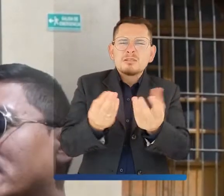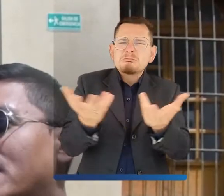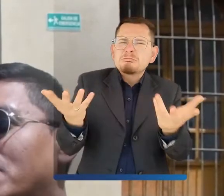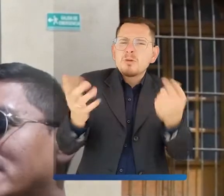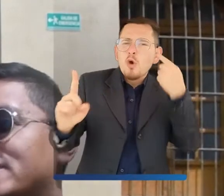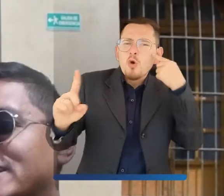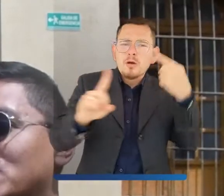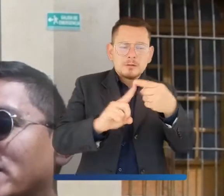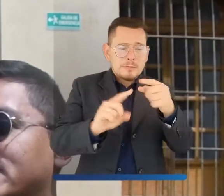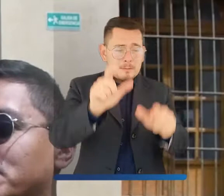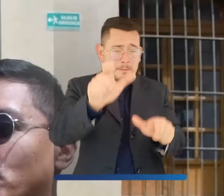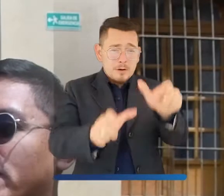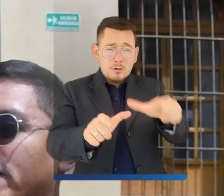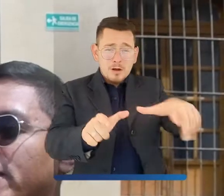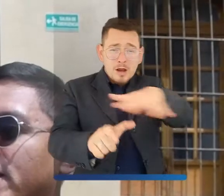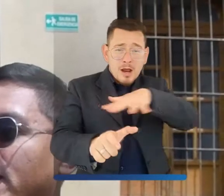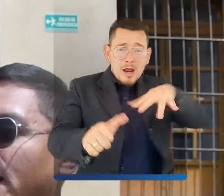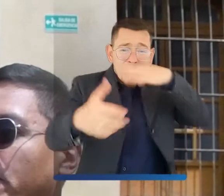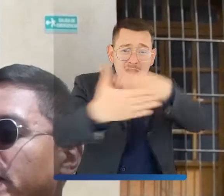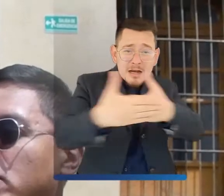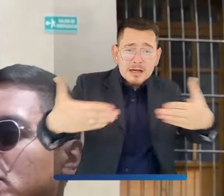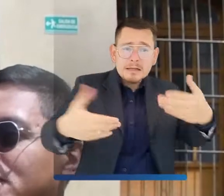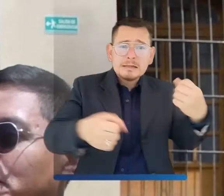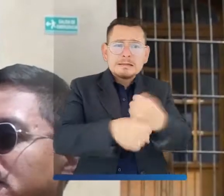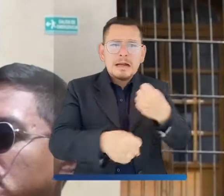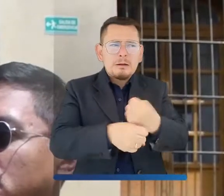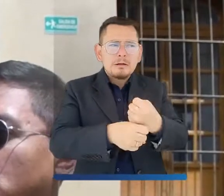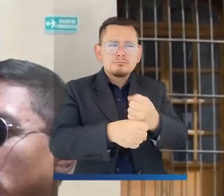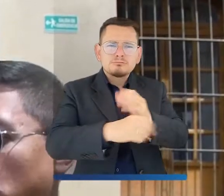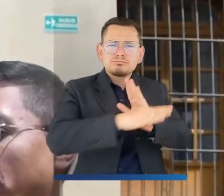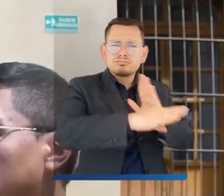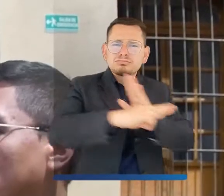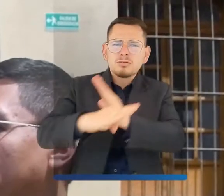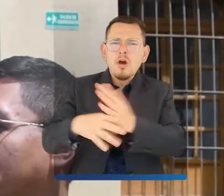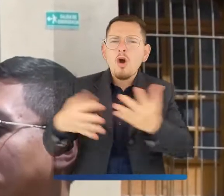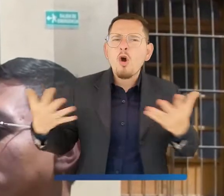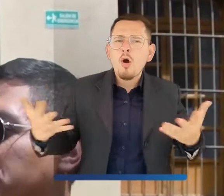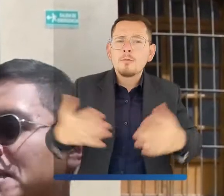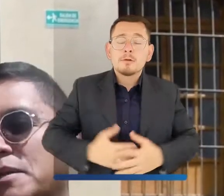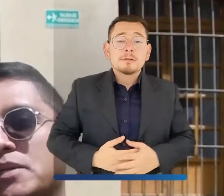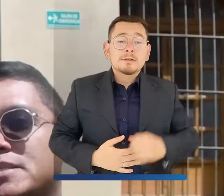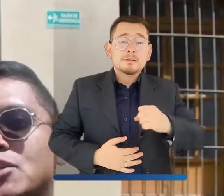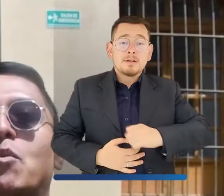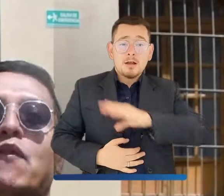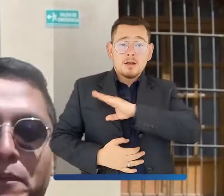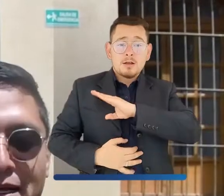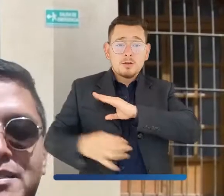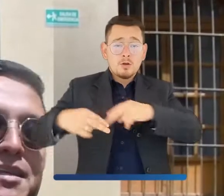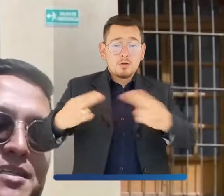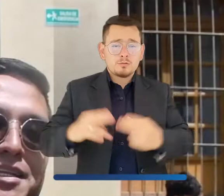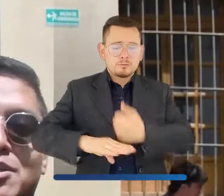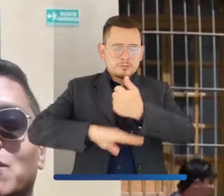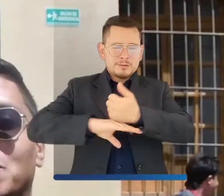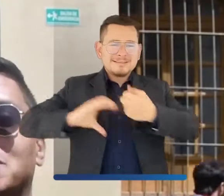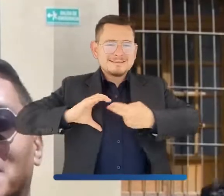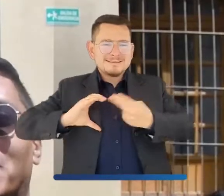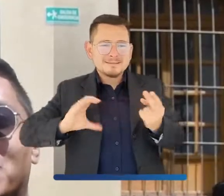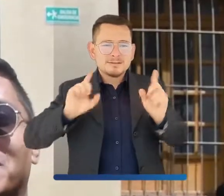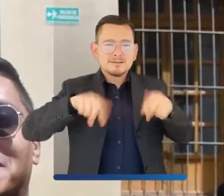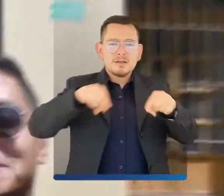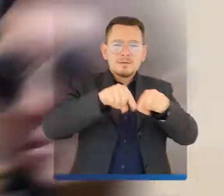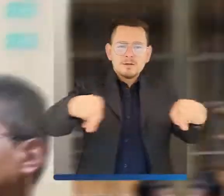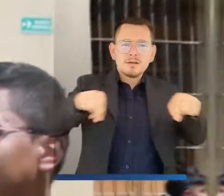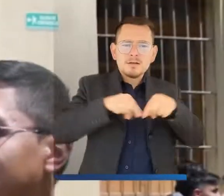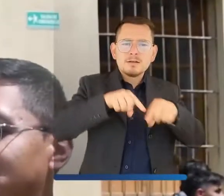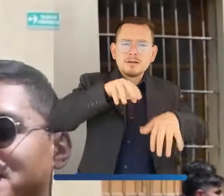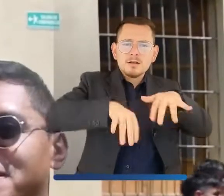Muy agradable es eso, es poder abrir otros espacios en el colegio para compartir en familia y pues como familia salesiana nos fuimos a elevar